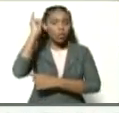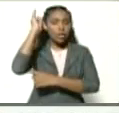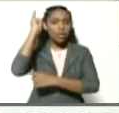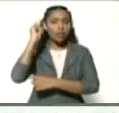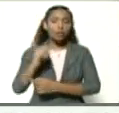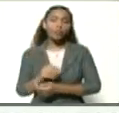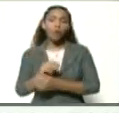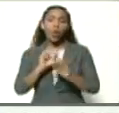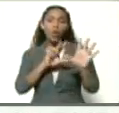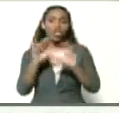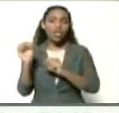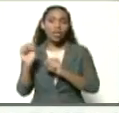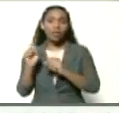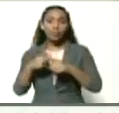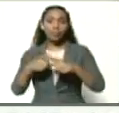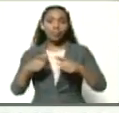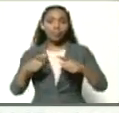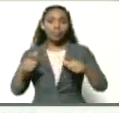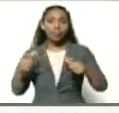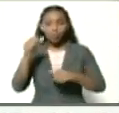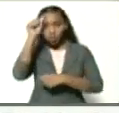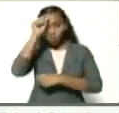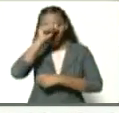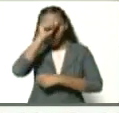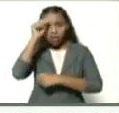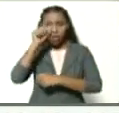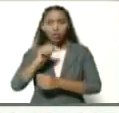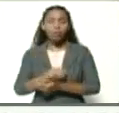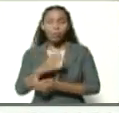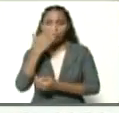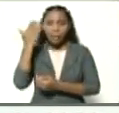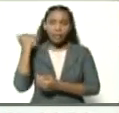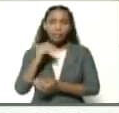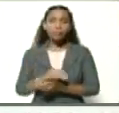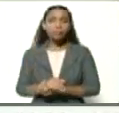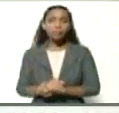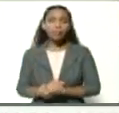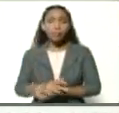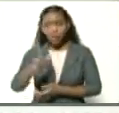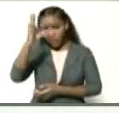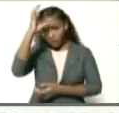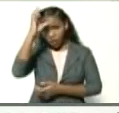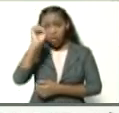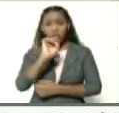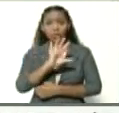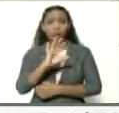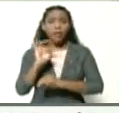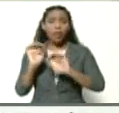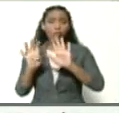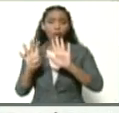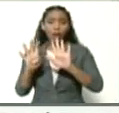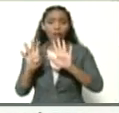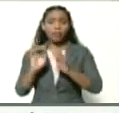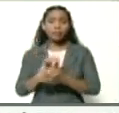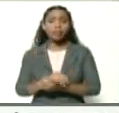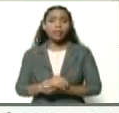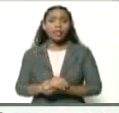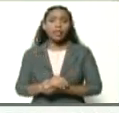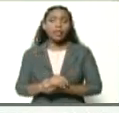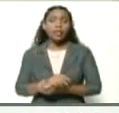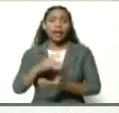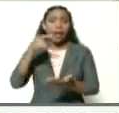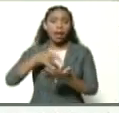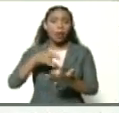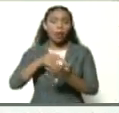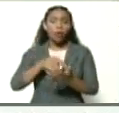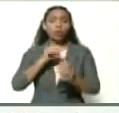casos, viene creciendo desde el domingo pasado, Falcón, 59 casos, Carabobo,